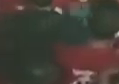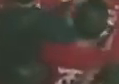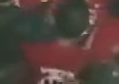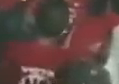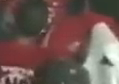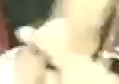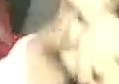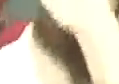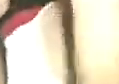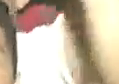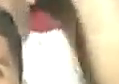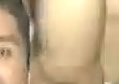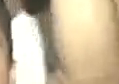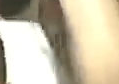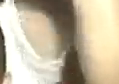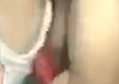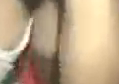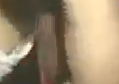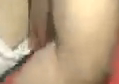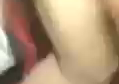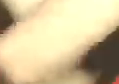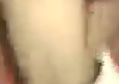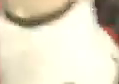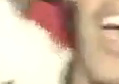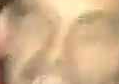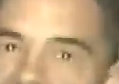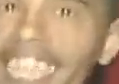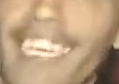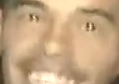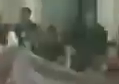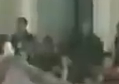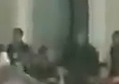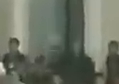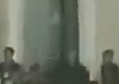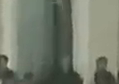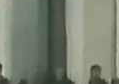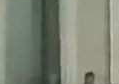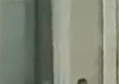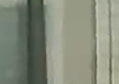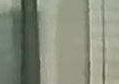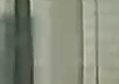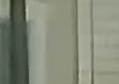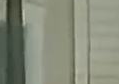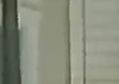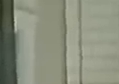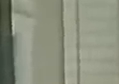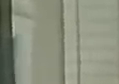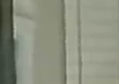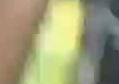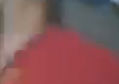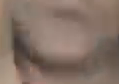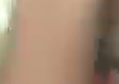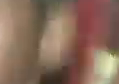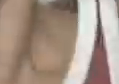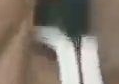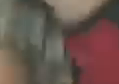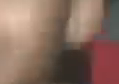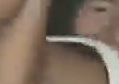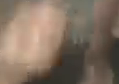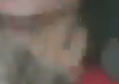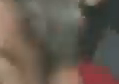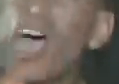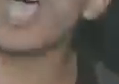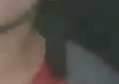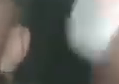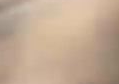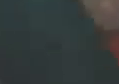Sucre, en el alma, en la sangre y en la carne. Porque estamos continuando la independencia